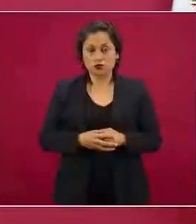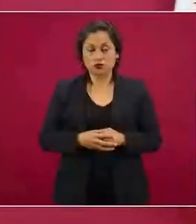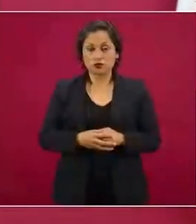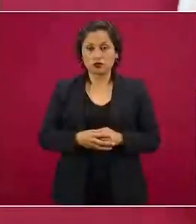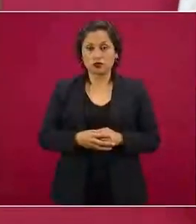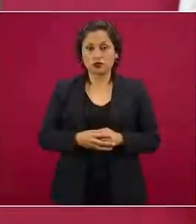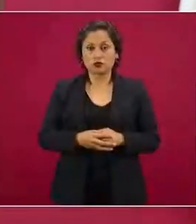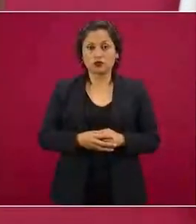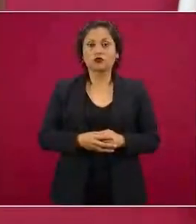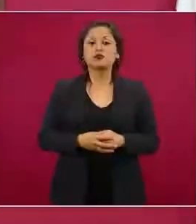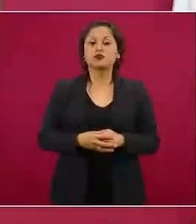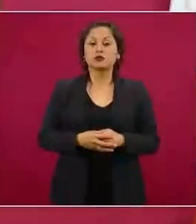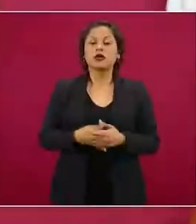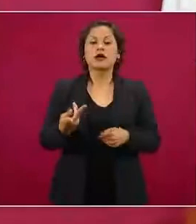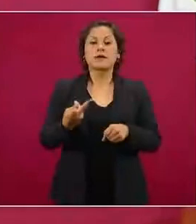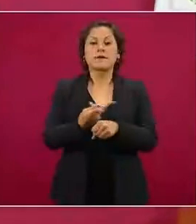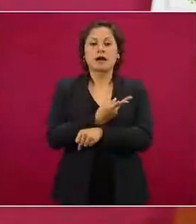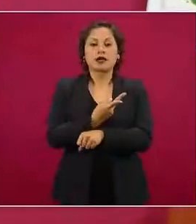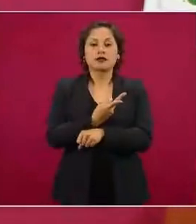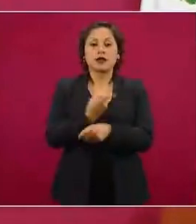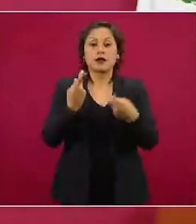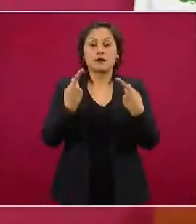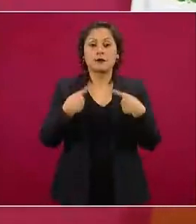el cuidado en los panteones,